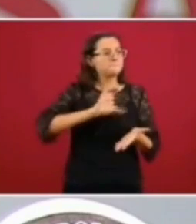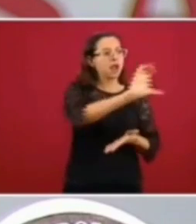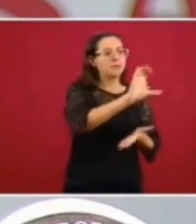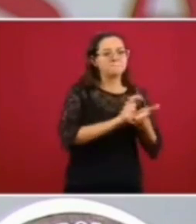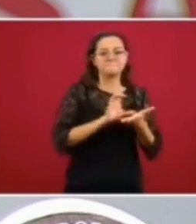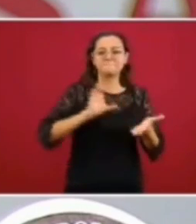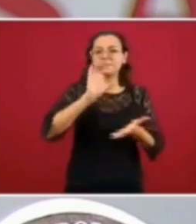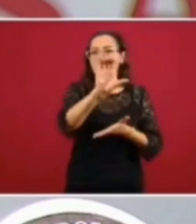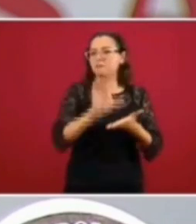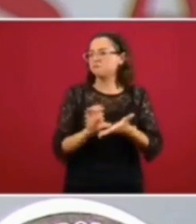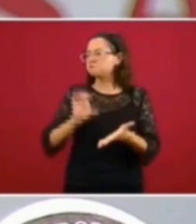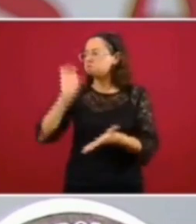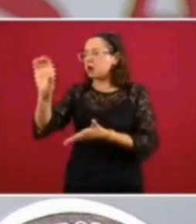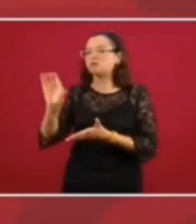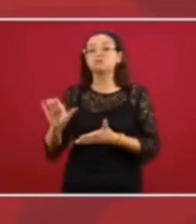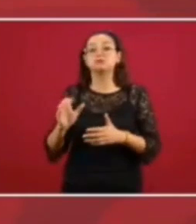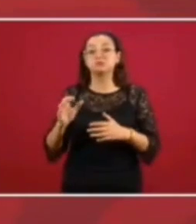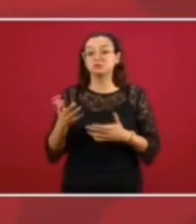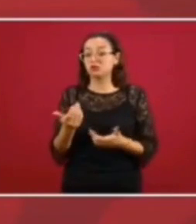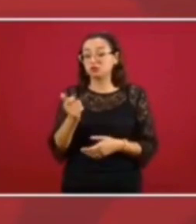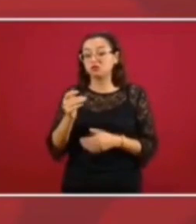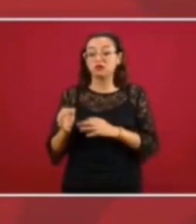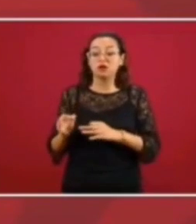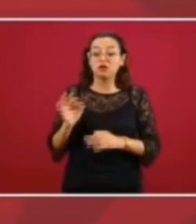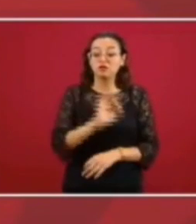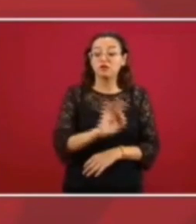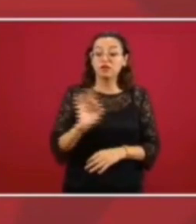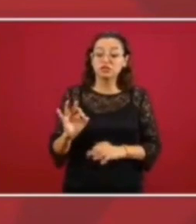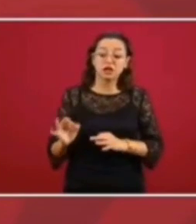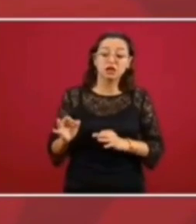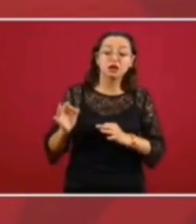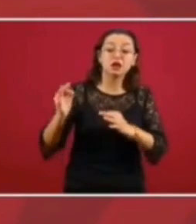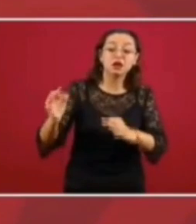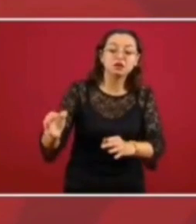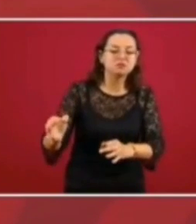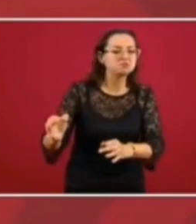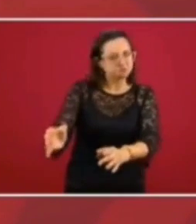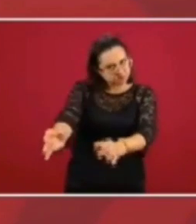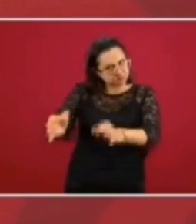En el caso de los recursos de salud,